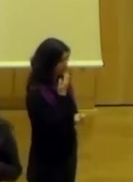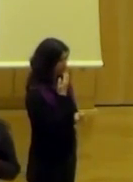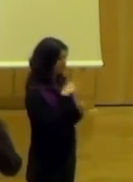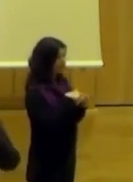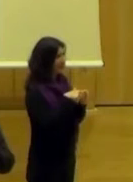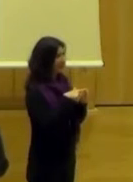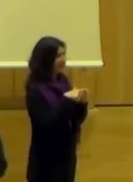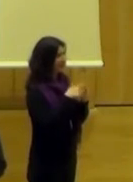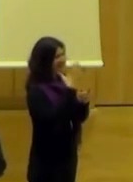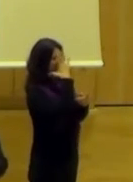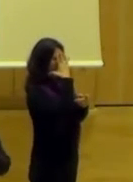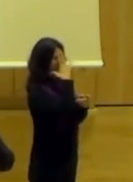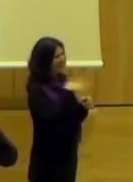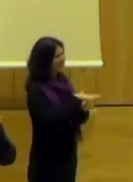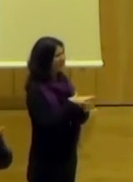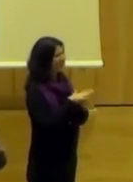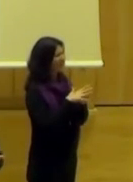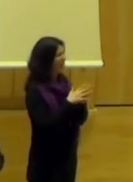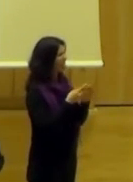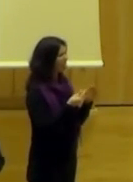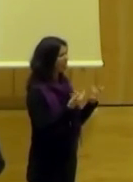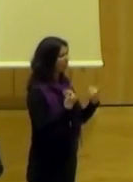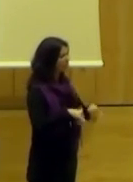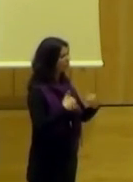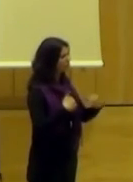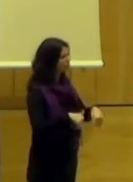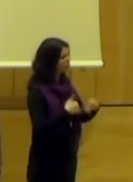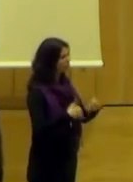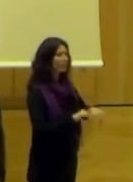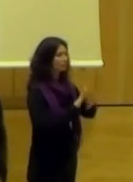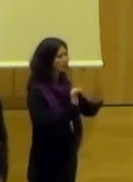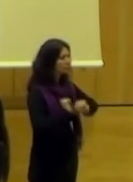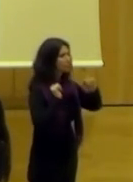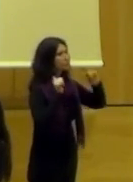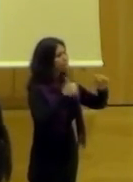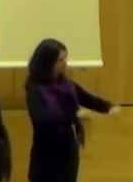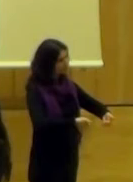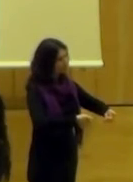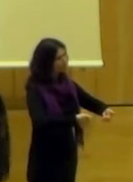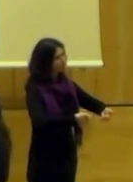los carnavales del barrio, que estaban muy venidos abajo, pues empezar a